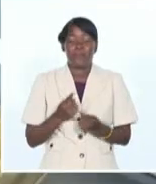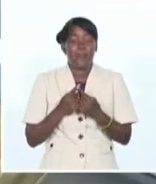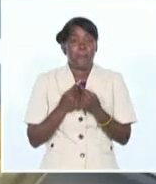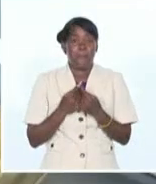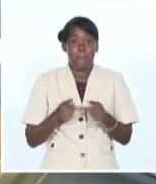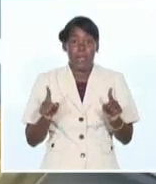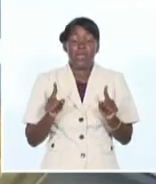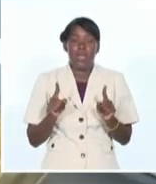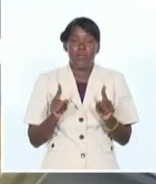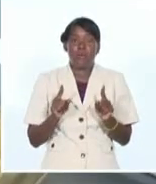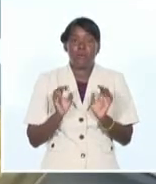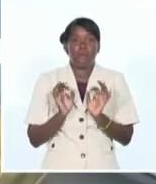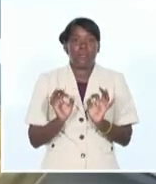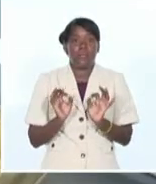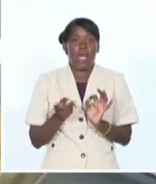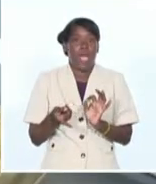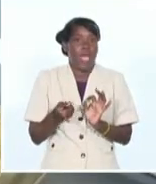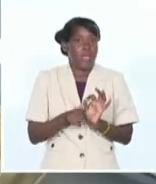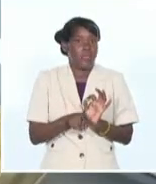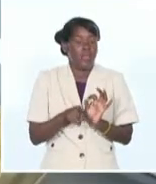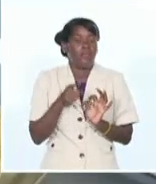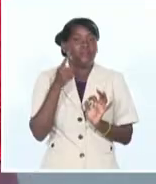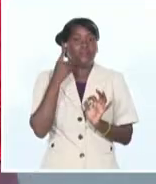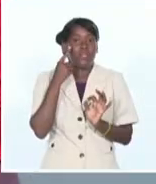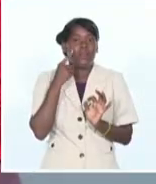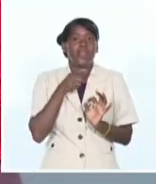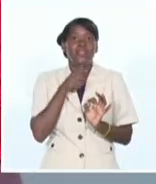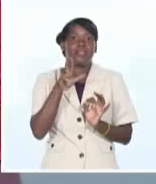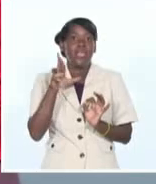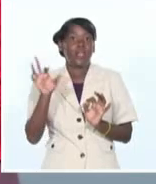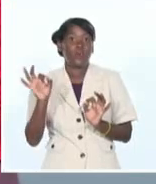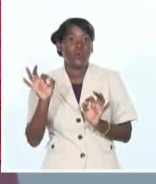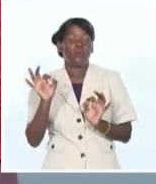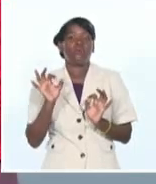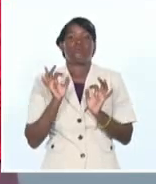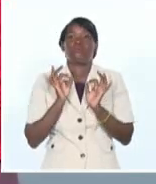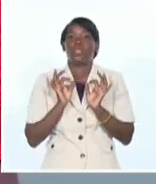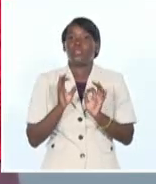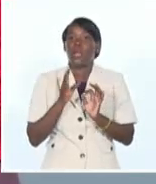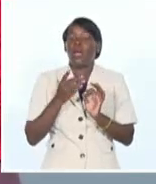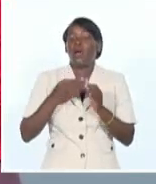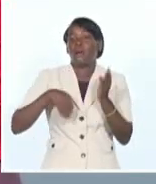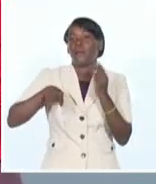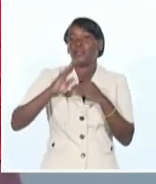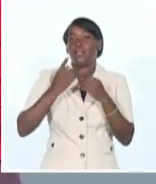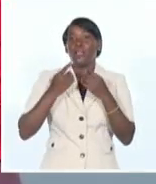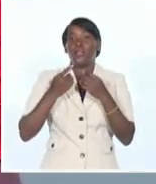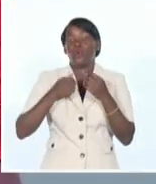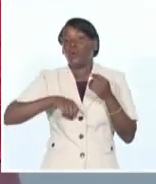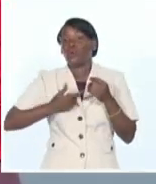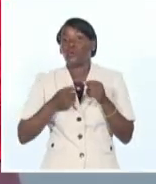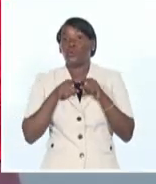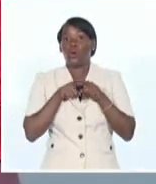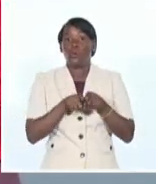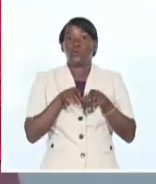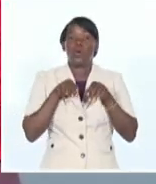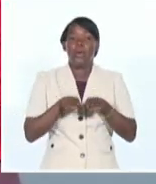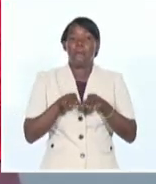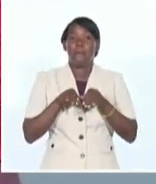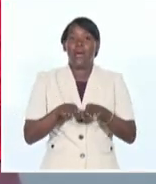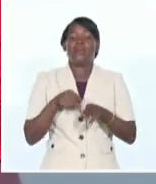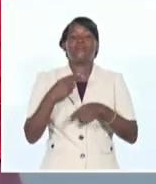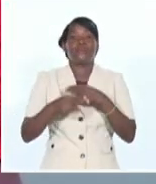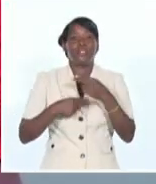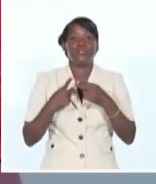de algunas importantes, ayer cerrábamos en el Canal del Cerro con nuestro Ministerio de Cultura en el parque que tuvo lugar esa